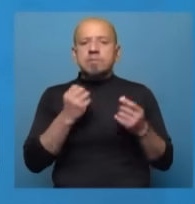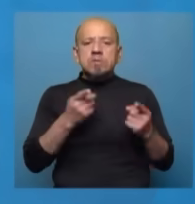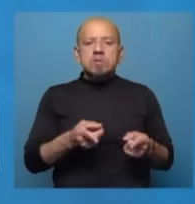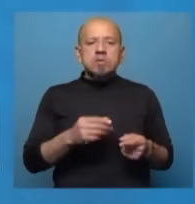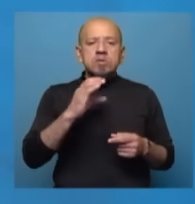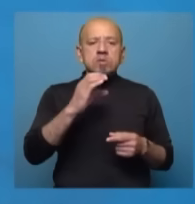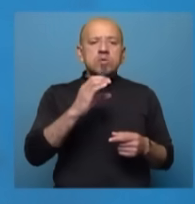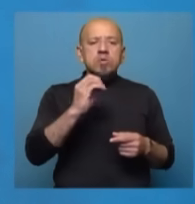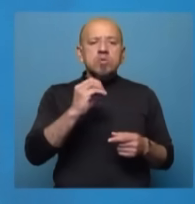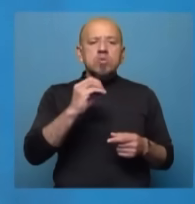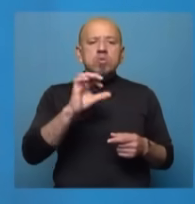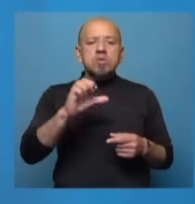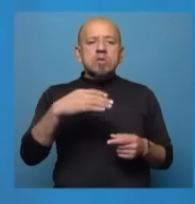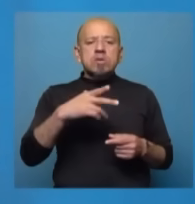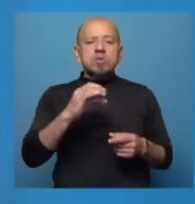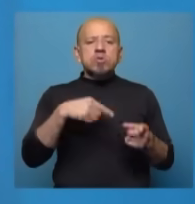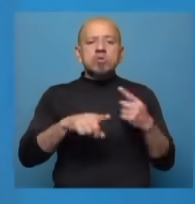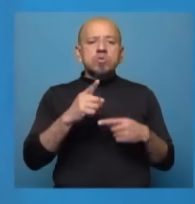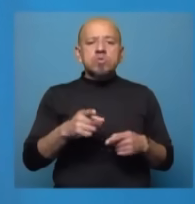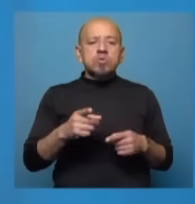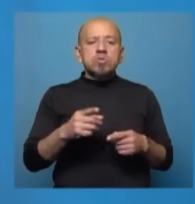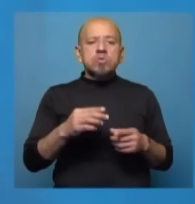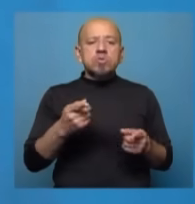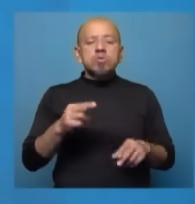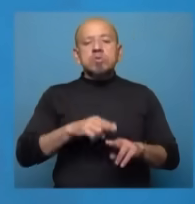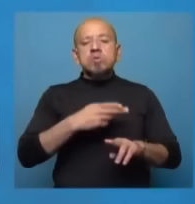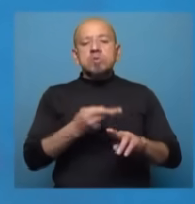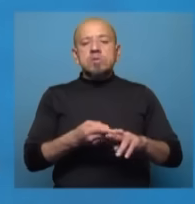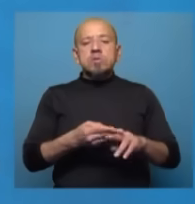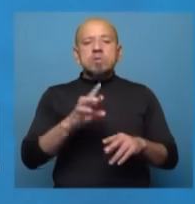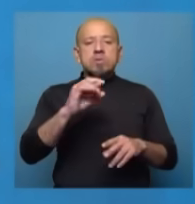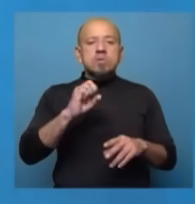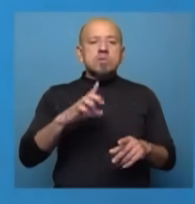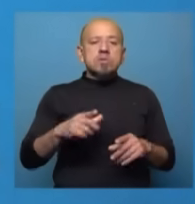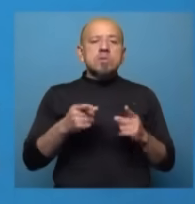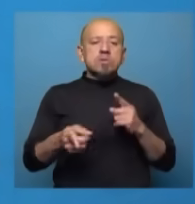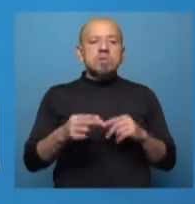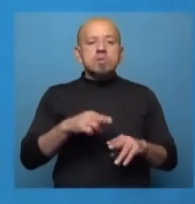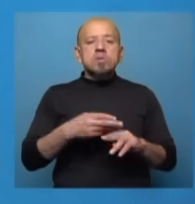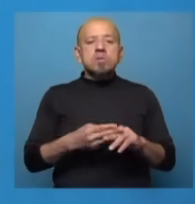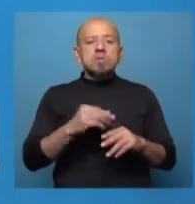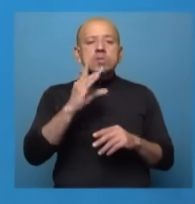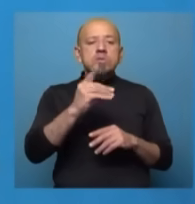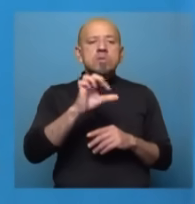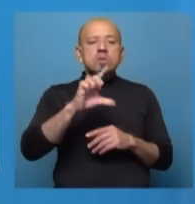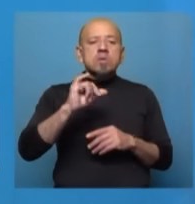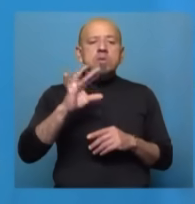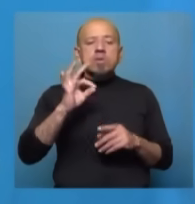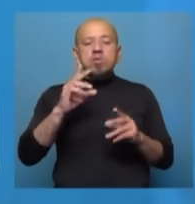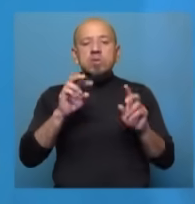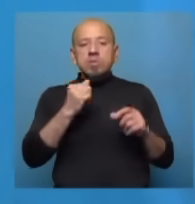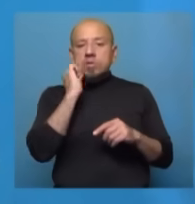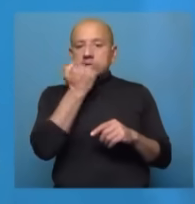cohecho un delito continuado de cohecho calificado en reiteración real con con reiterados delitos de revelación de